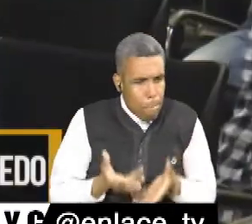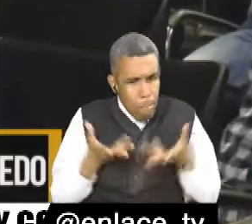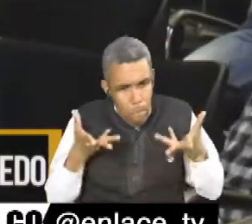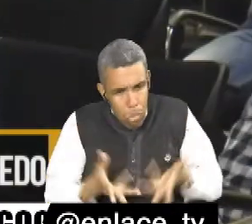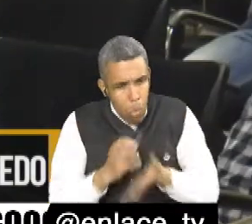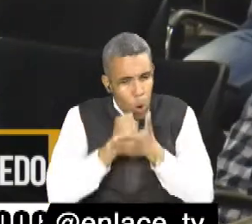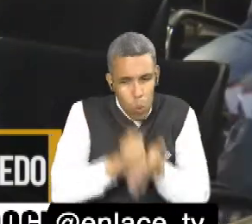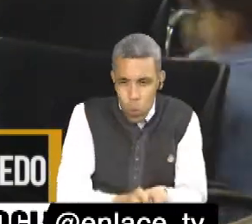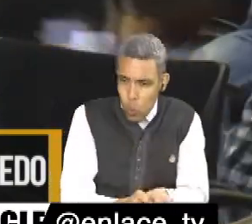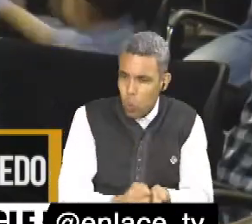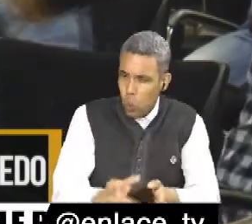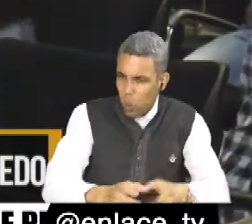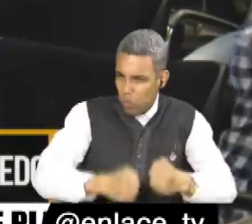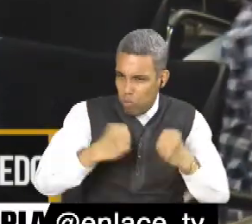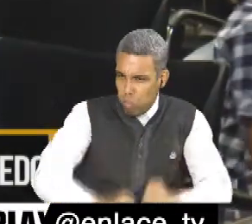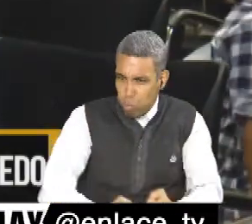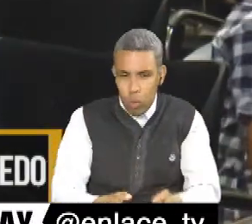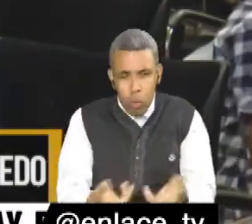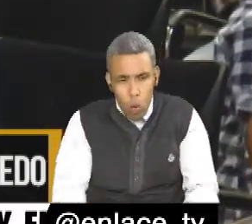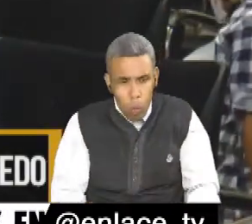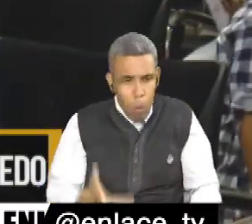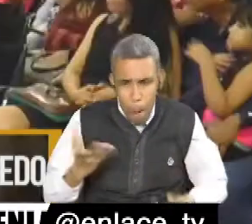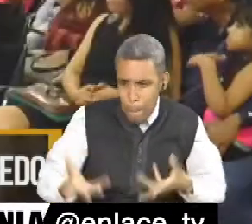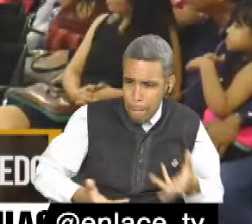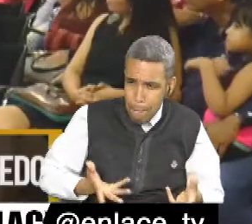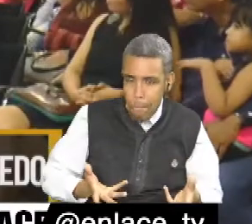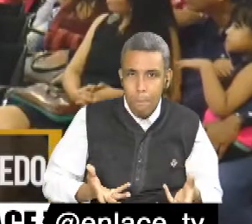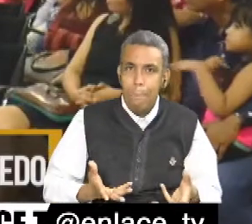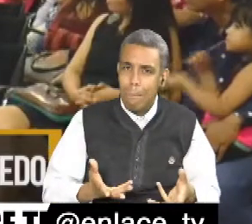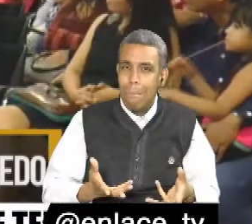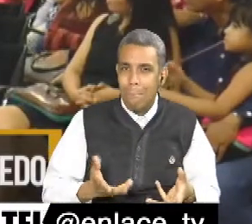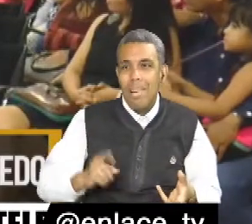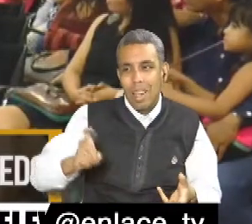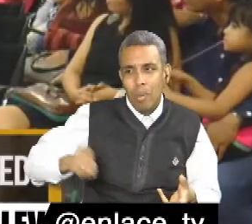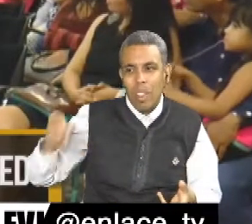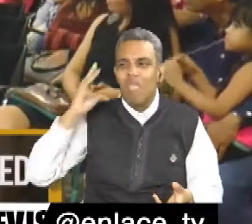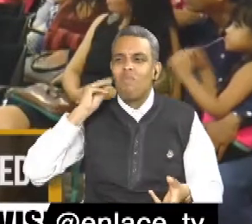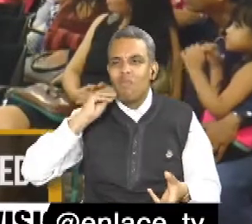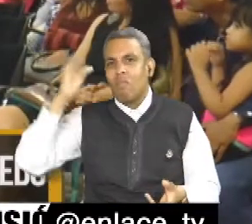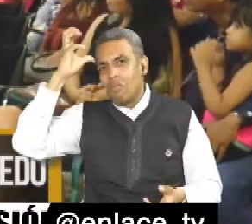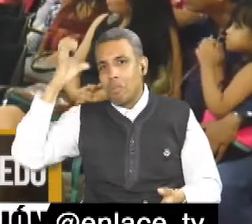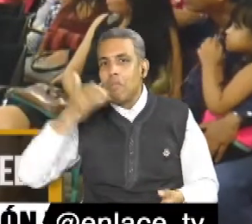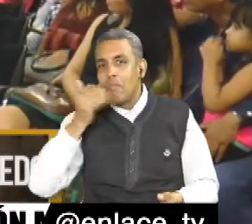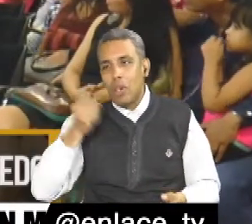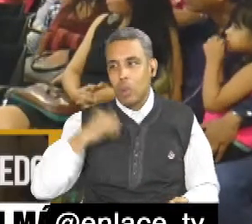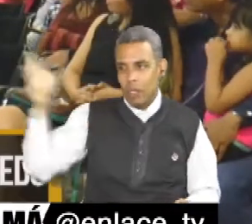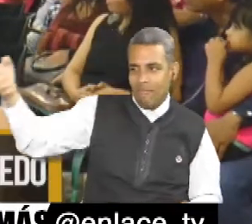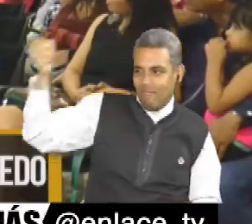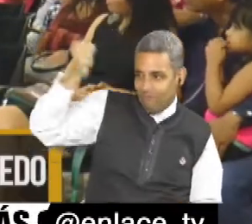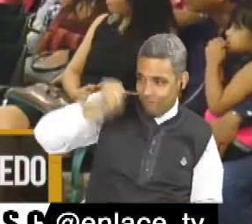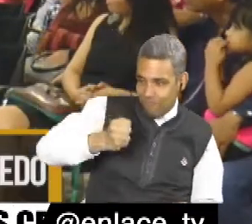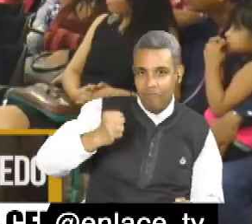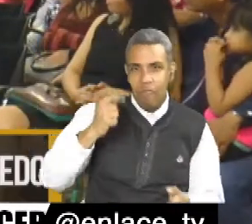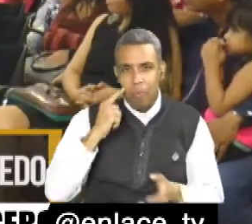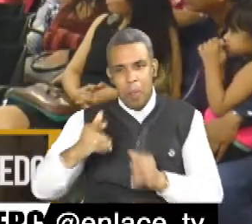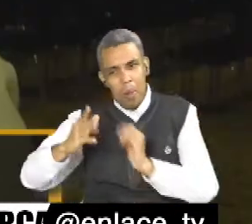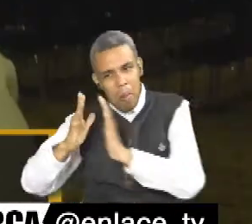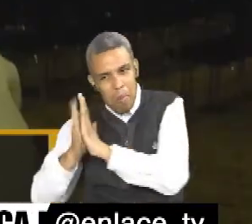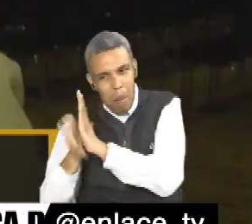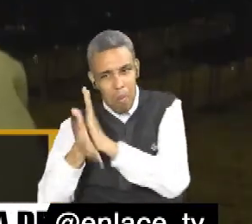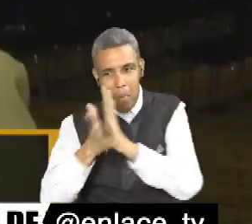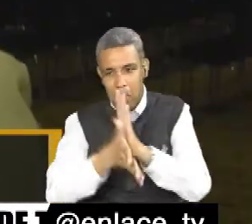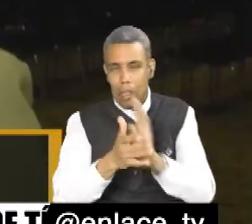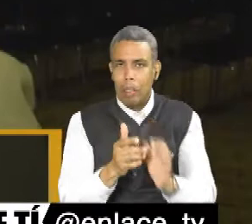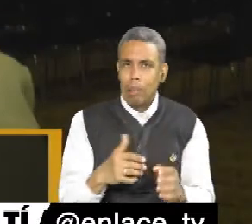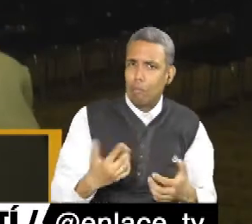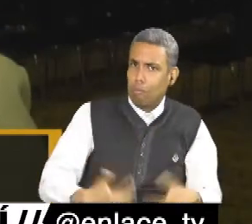nosotros podamos formar niños para el futuro y para nuestra sociedad. Entonces, en esa vista, para la institución